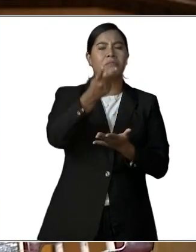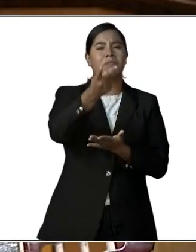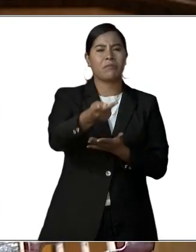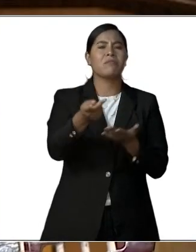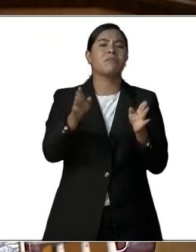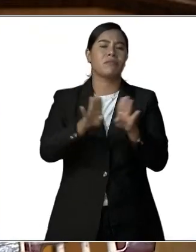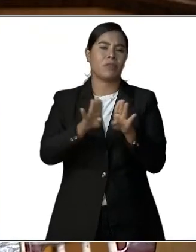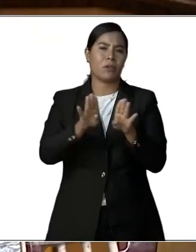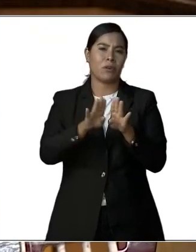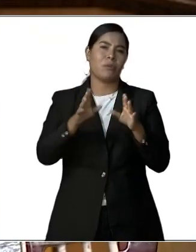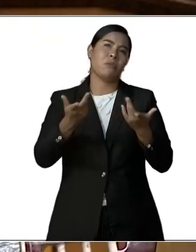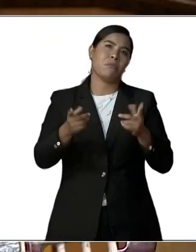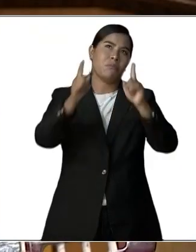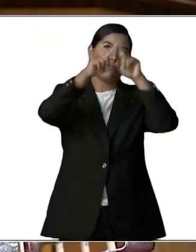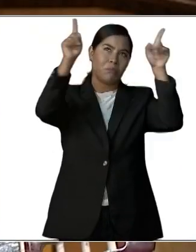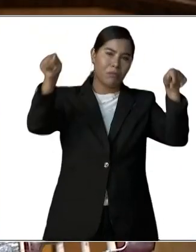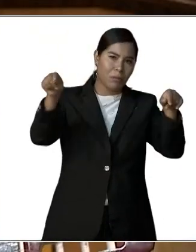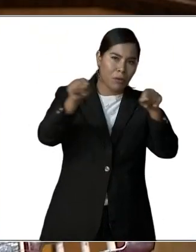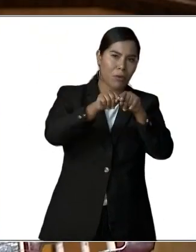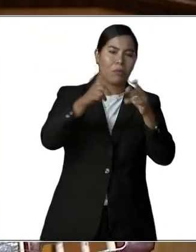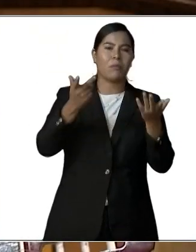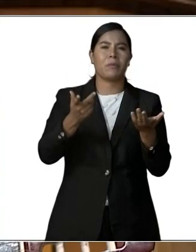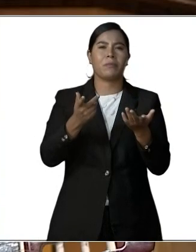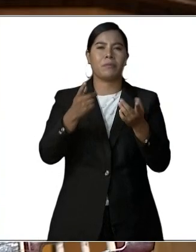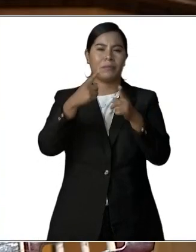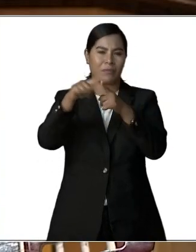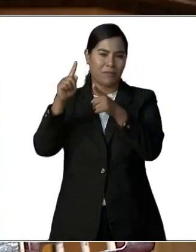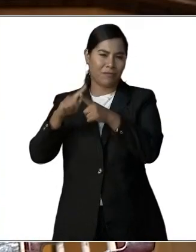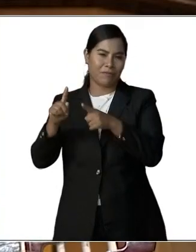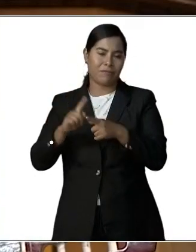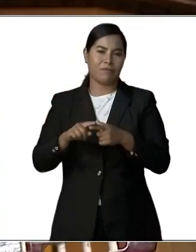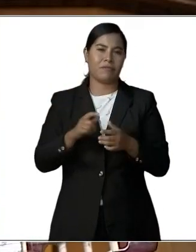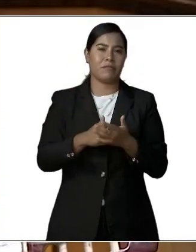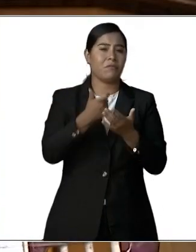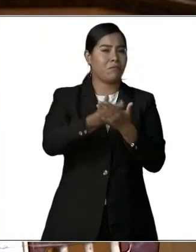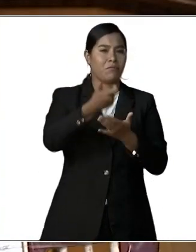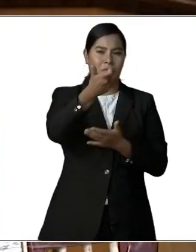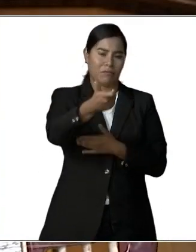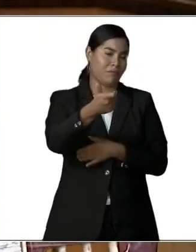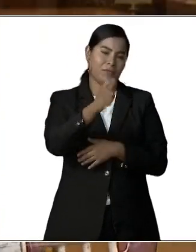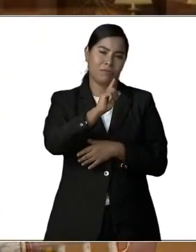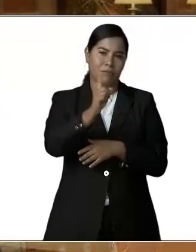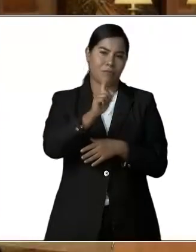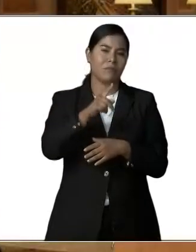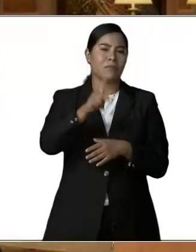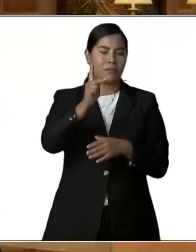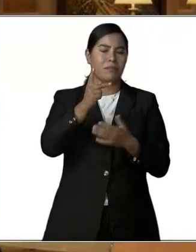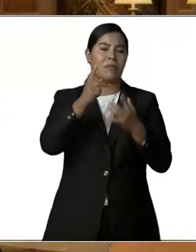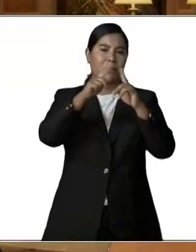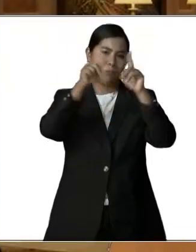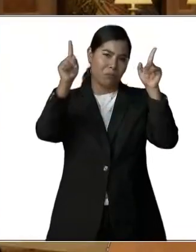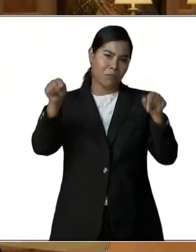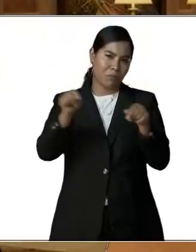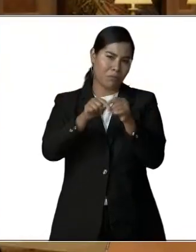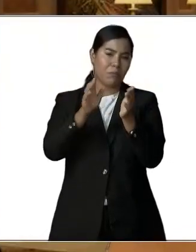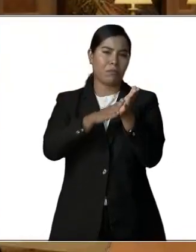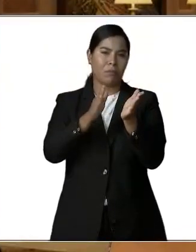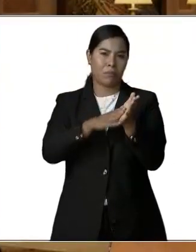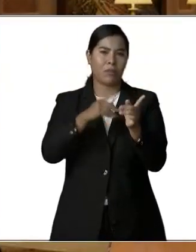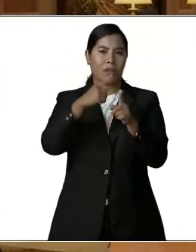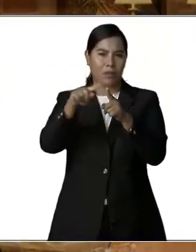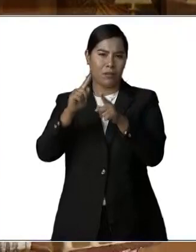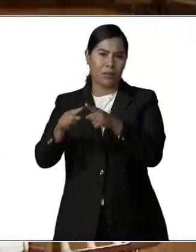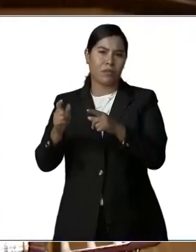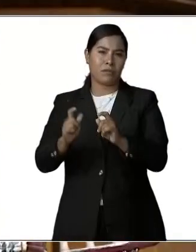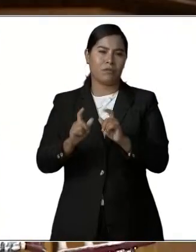especie, reconocimientos, diplomas, pero sí la idea es tirarle a obtener ese premio en efectivo, porque no sé si estarás de acuerdo conmigo,